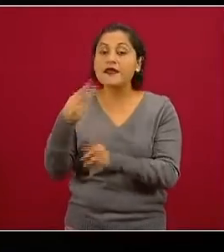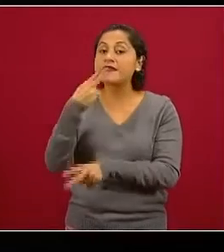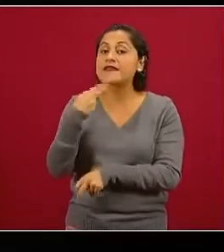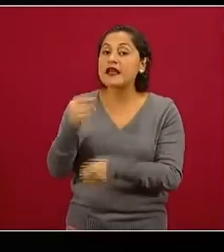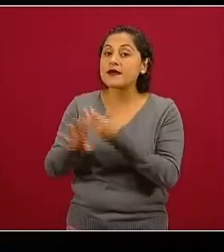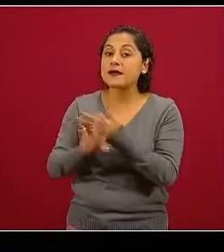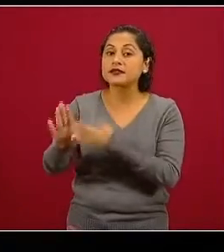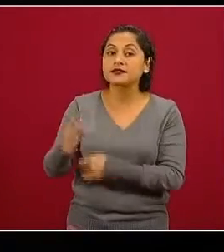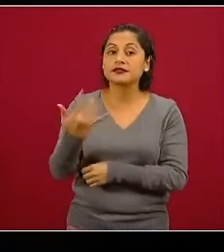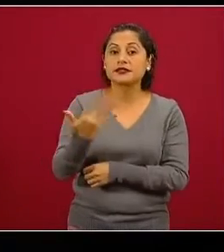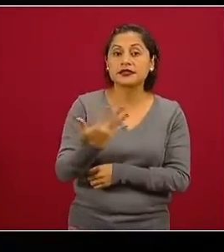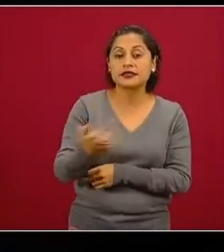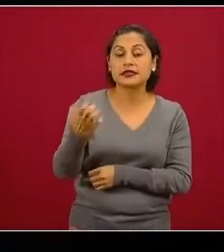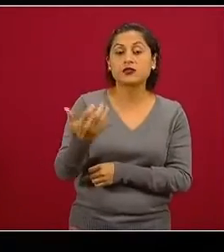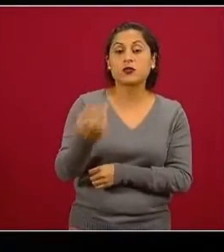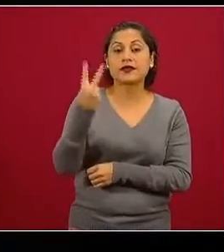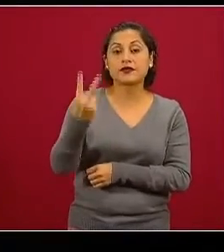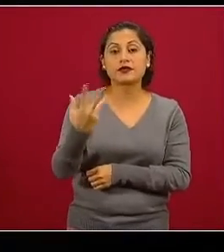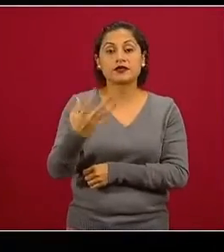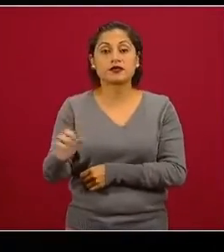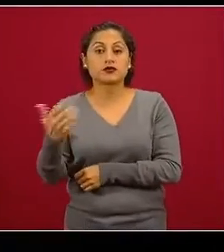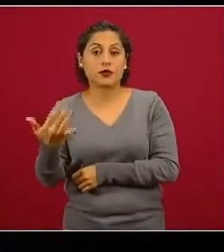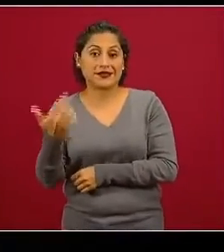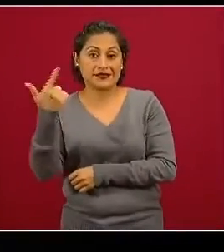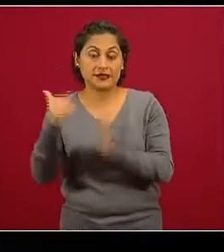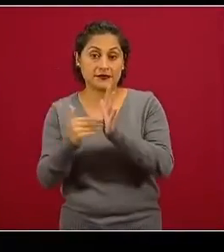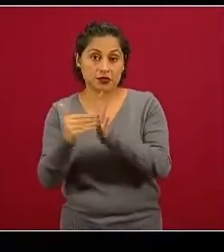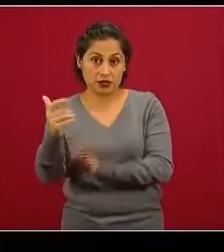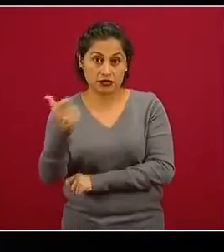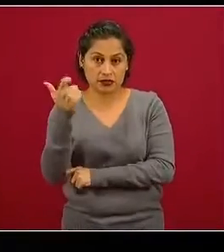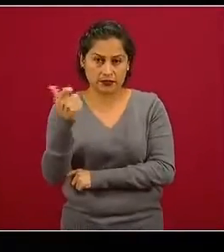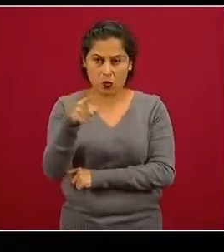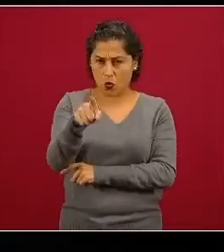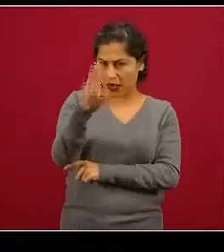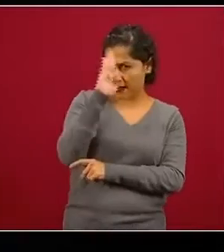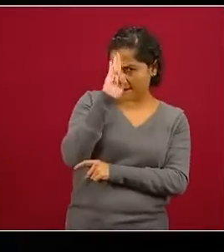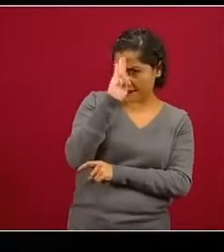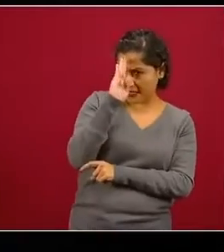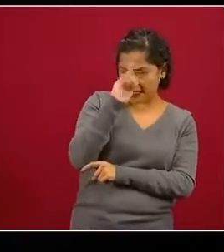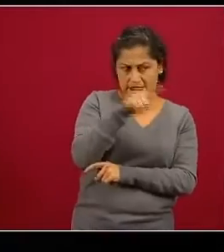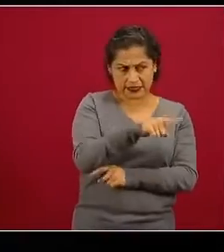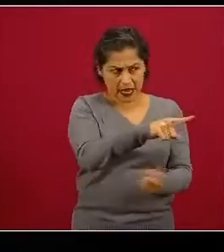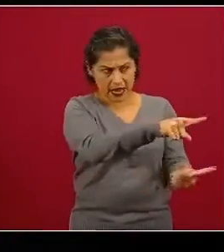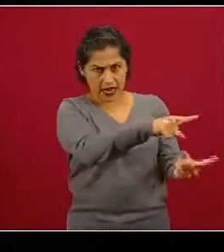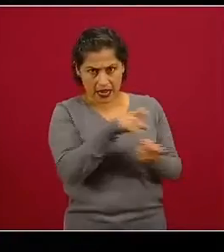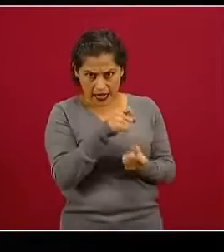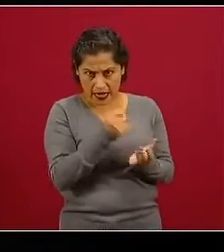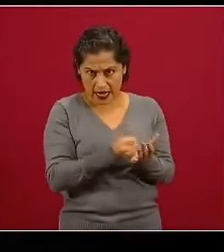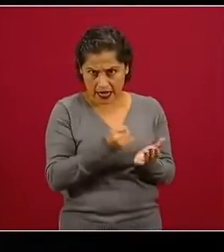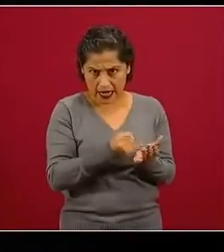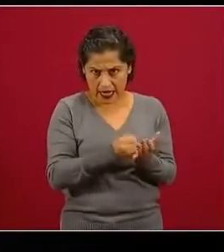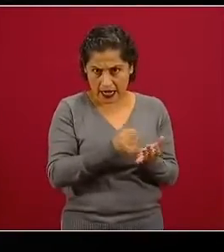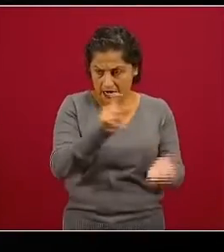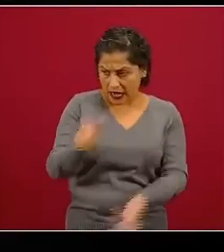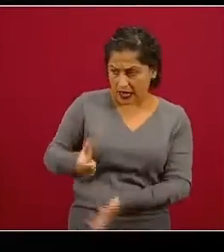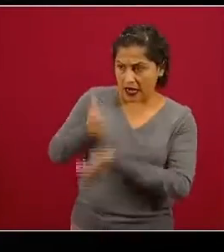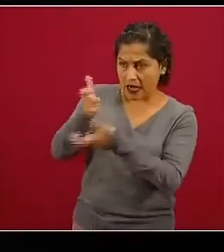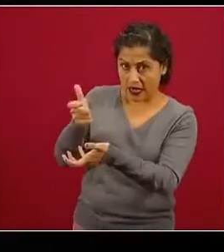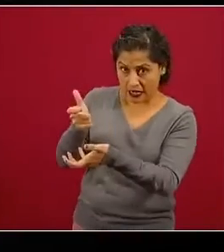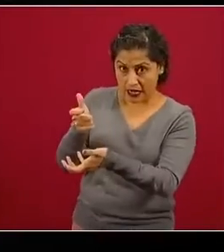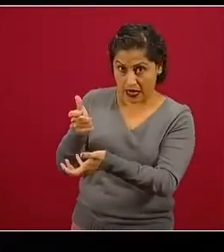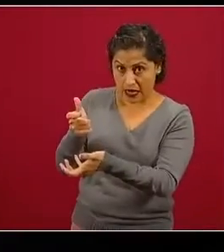Buenas tardes, Karina Aguilar del diario 24 Horas. Preguntarle, doctor López-Gatell, en el 2021 se prevé recaudar 50,000 millones de pesos por impuestos